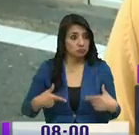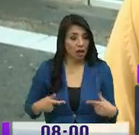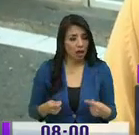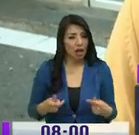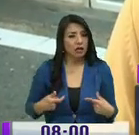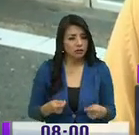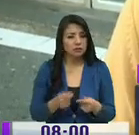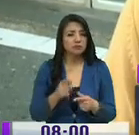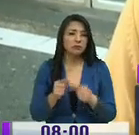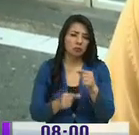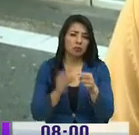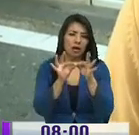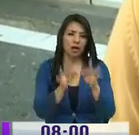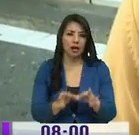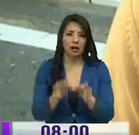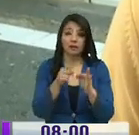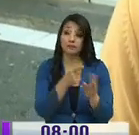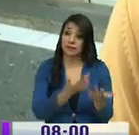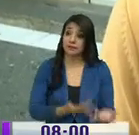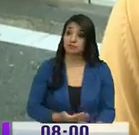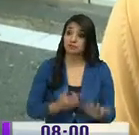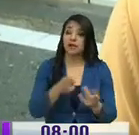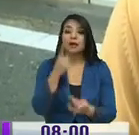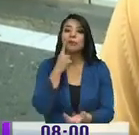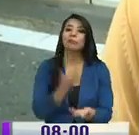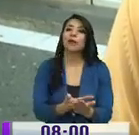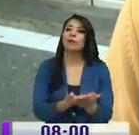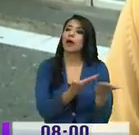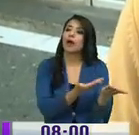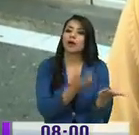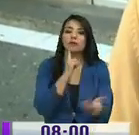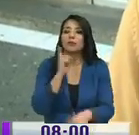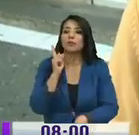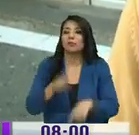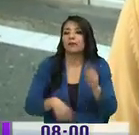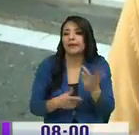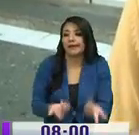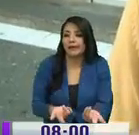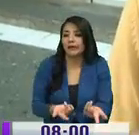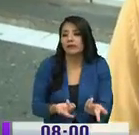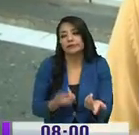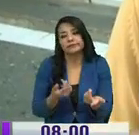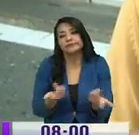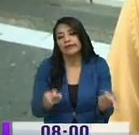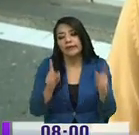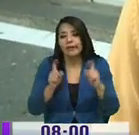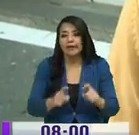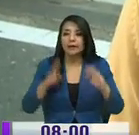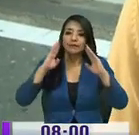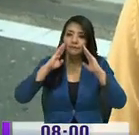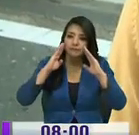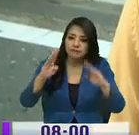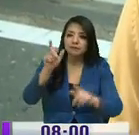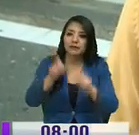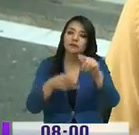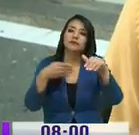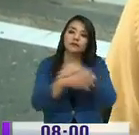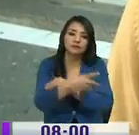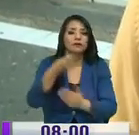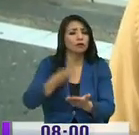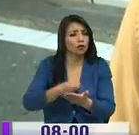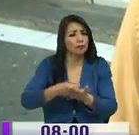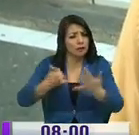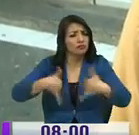poco a poco, ¿no? Porque no podía nunca quedar así, ¿no? Por más evidencia que haya, nunca puede quedar así para